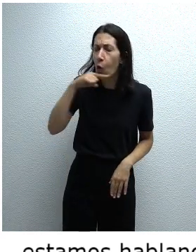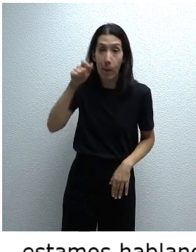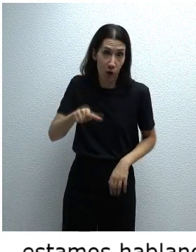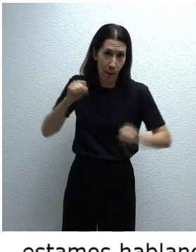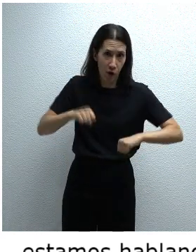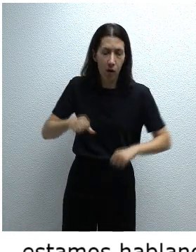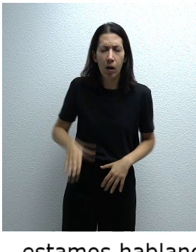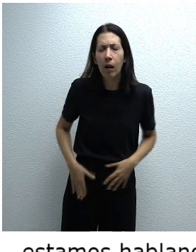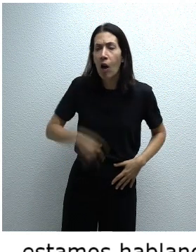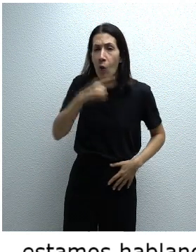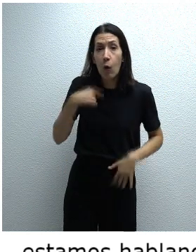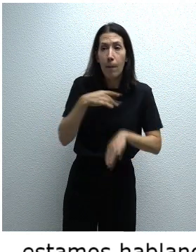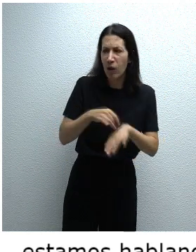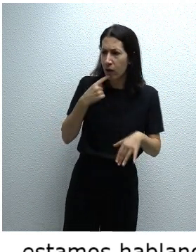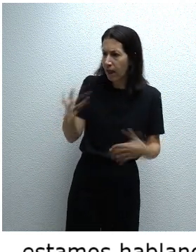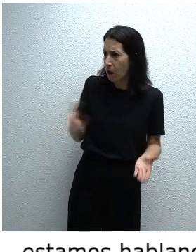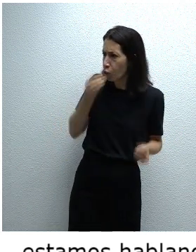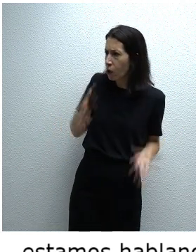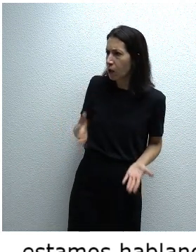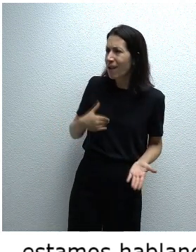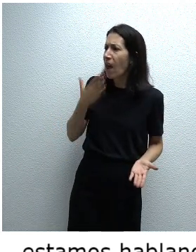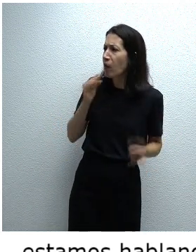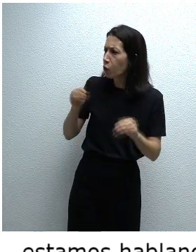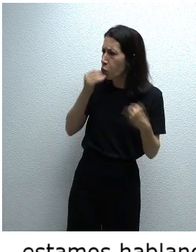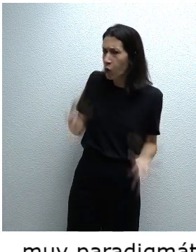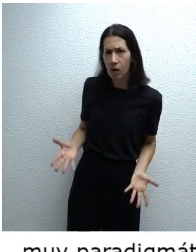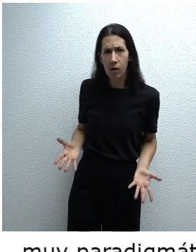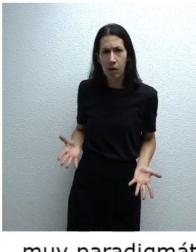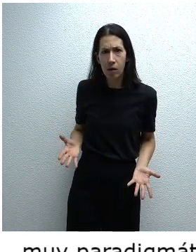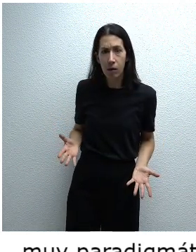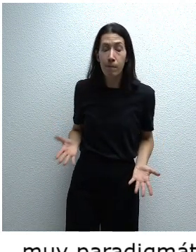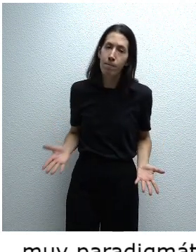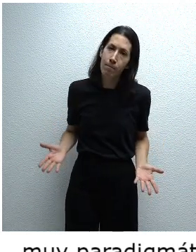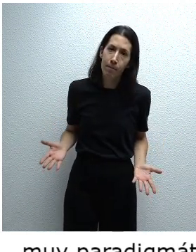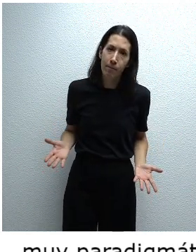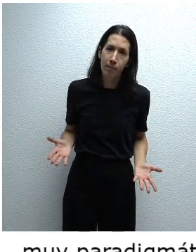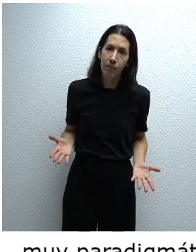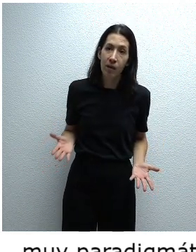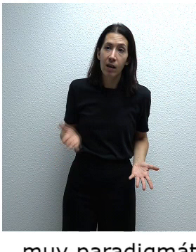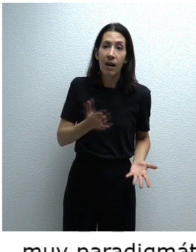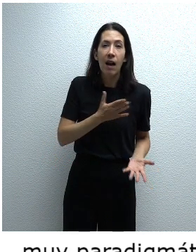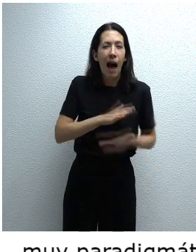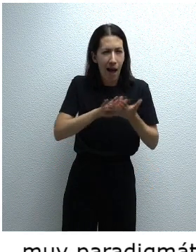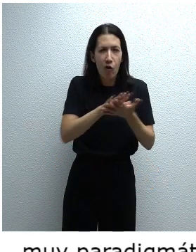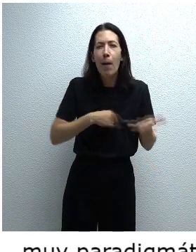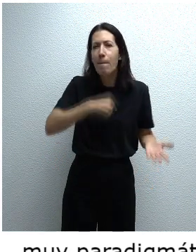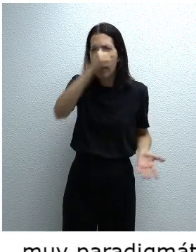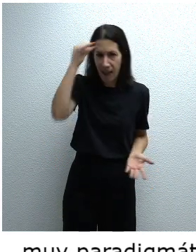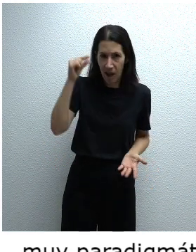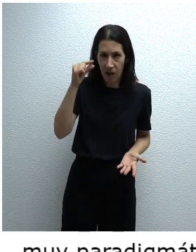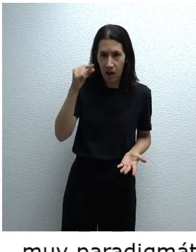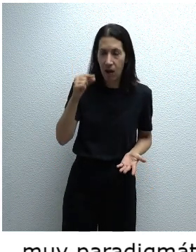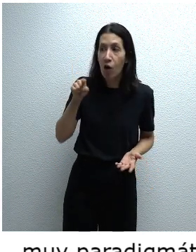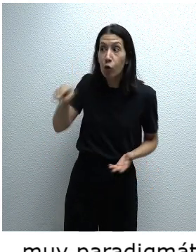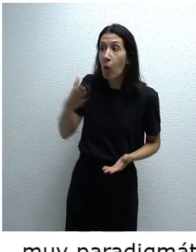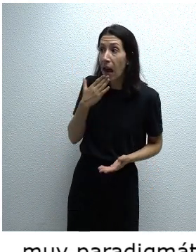mayor, y el médico le dice, pero si está usted muy bien para su edad. Esto se refiere a la mentalidad, ¿no? ¿Está usted muy